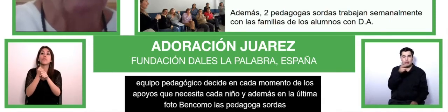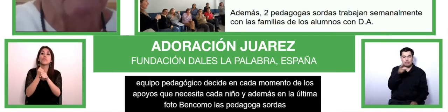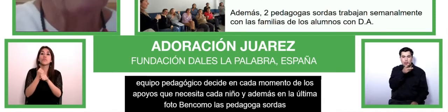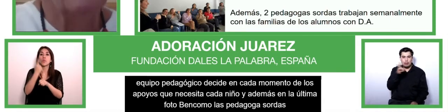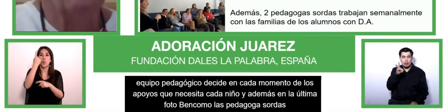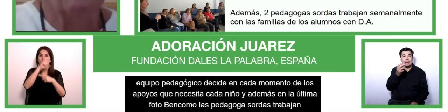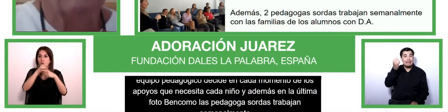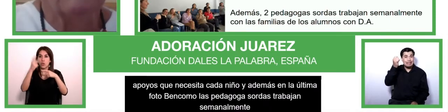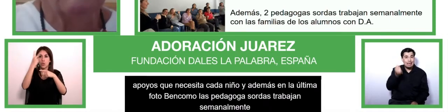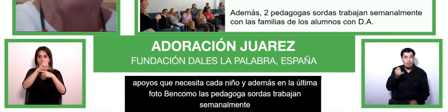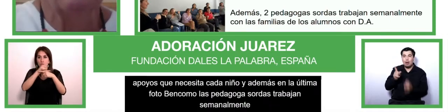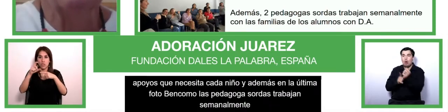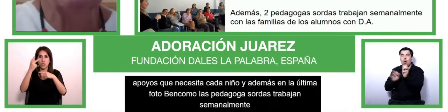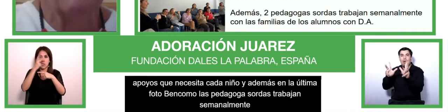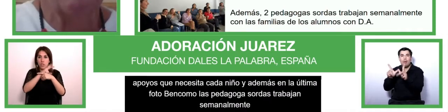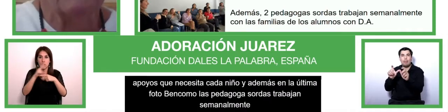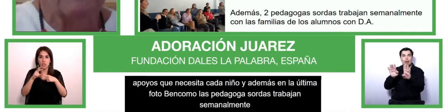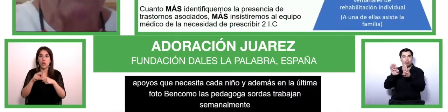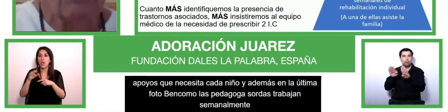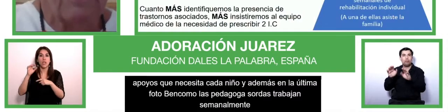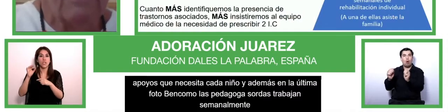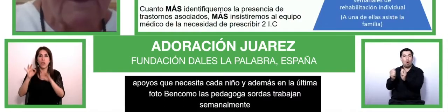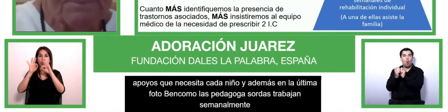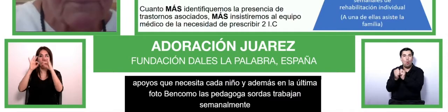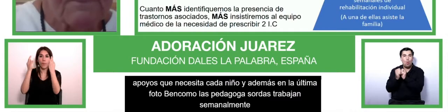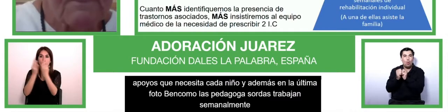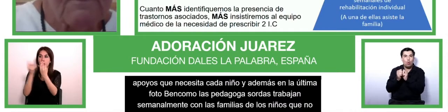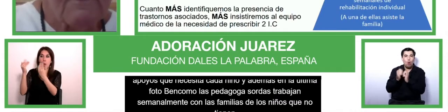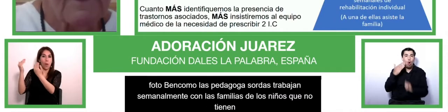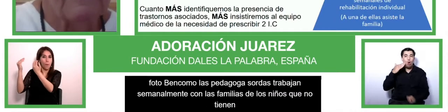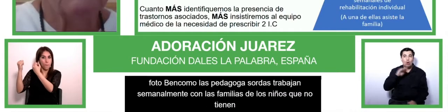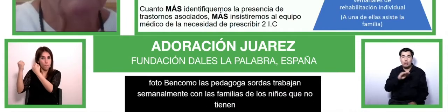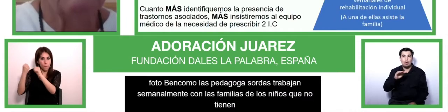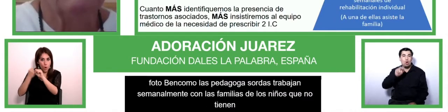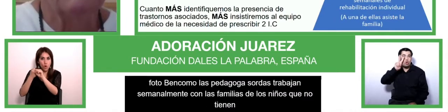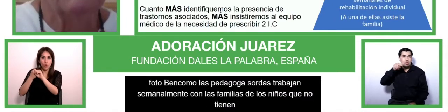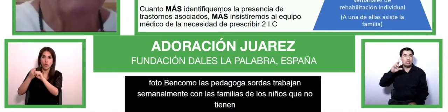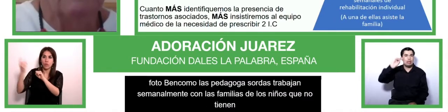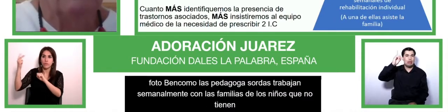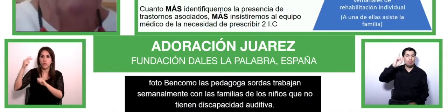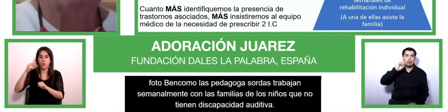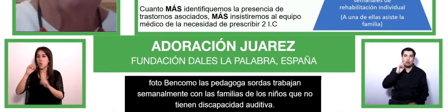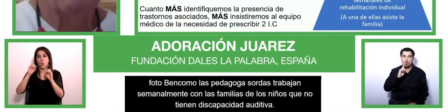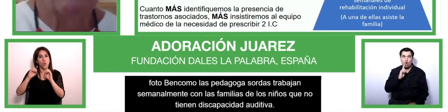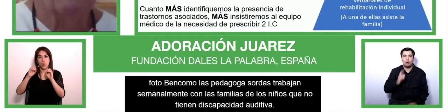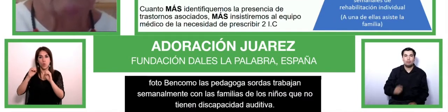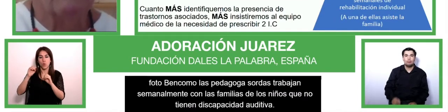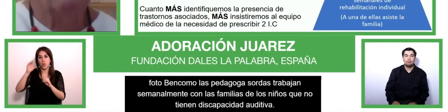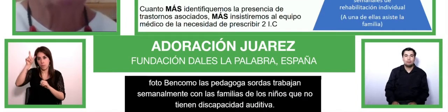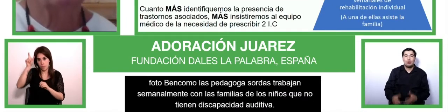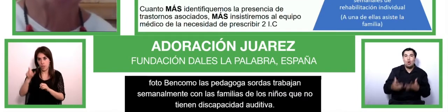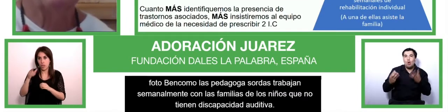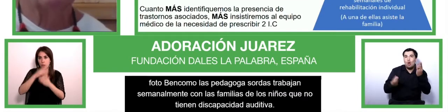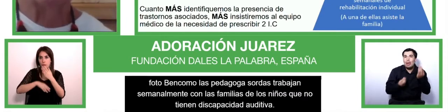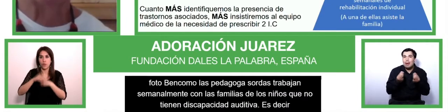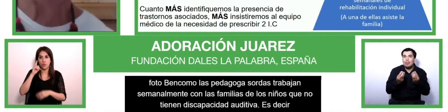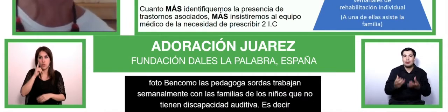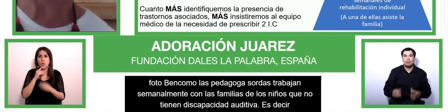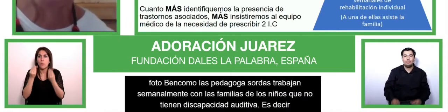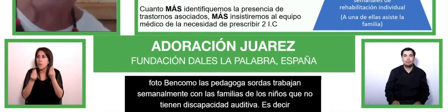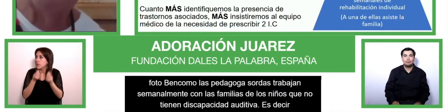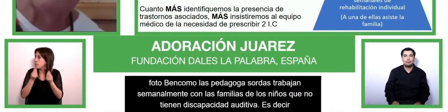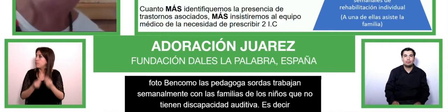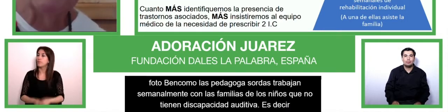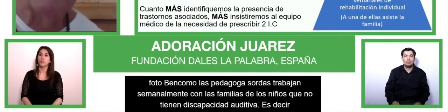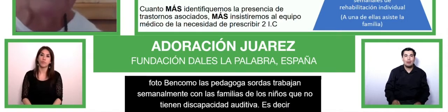con las familias de los niños que no tienen discapacidad auditiva. Es decir, que la intervención se ve, aquí he